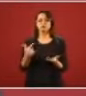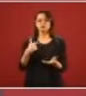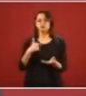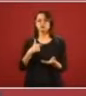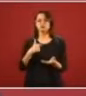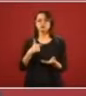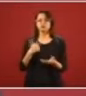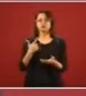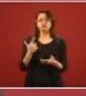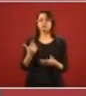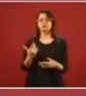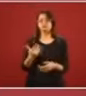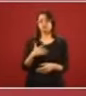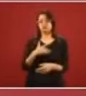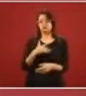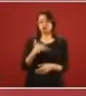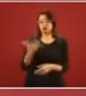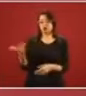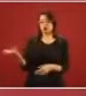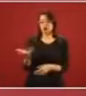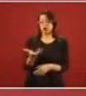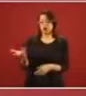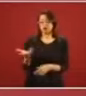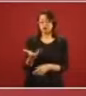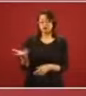que pueda parecer…